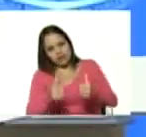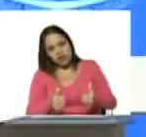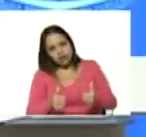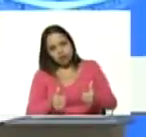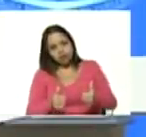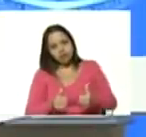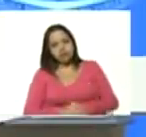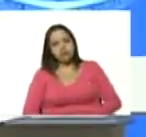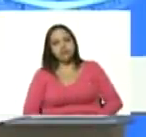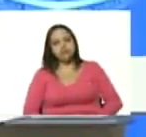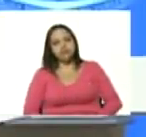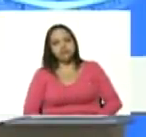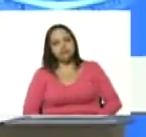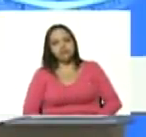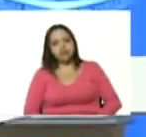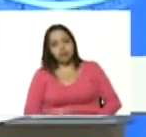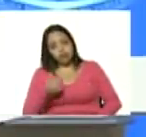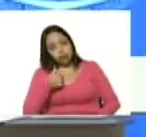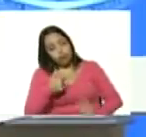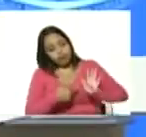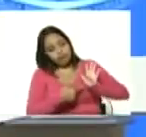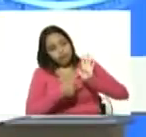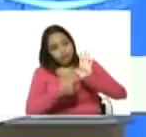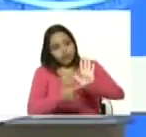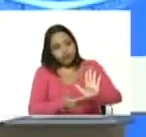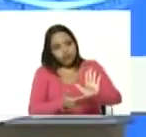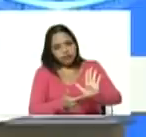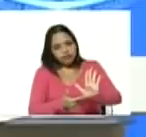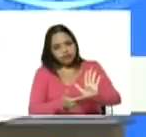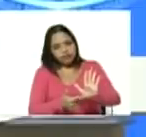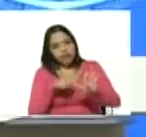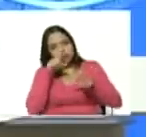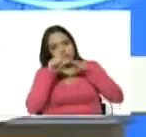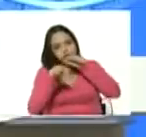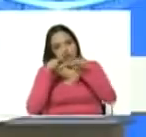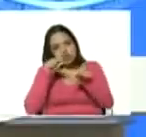pregunta, yo publiqué en mi cuenta Twitter